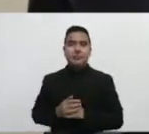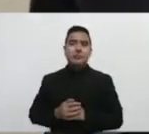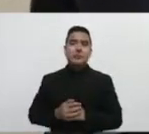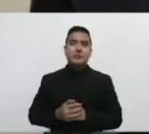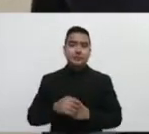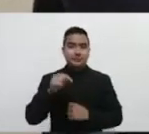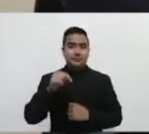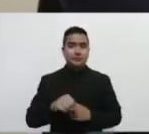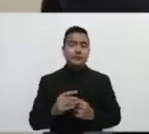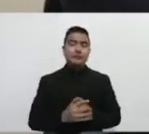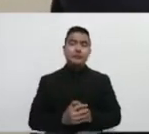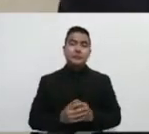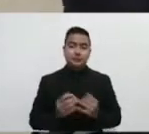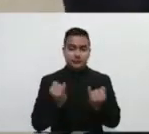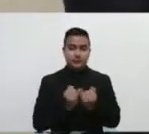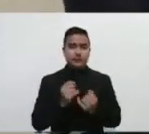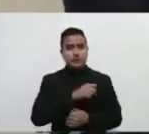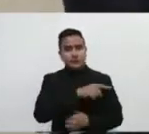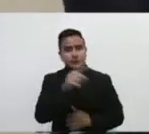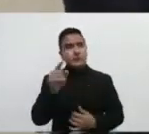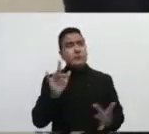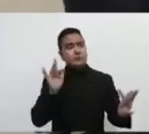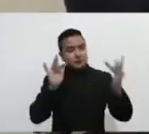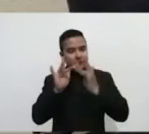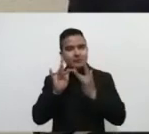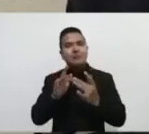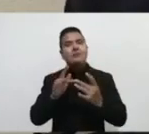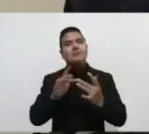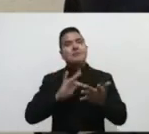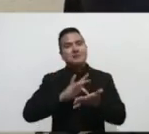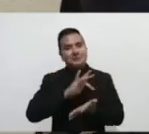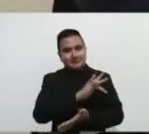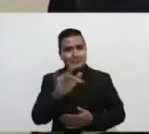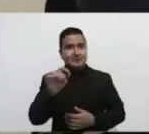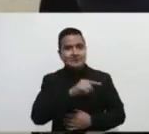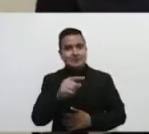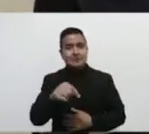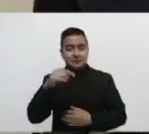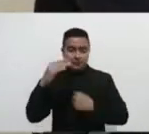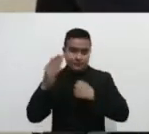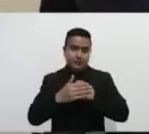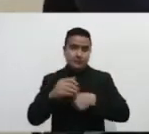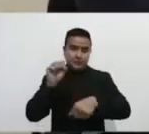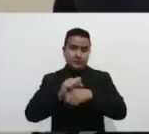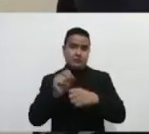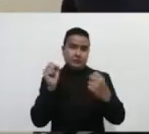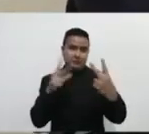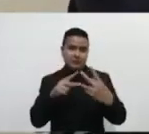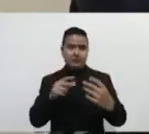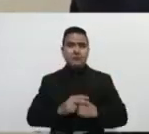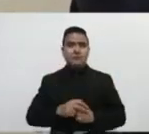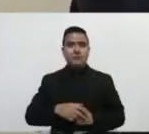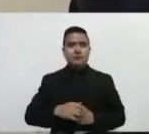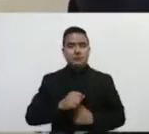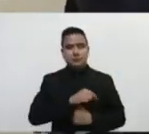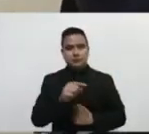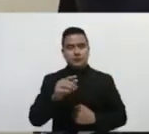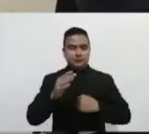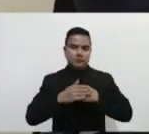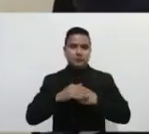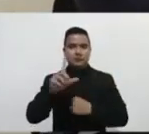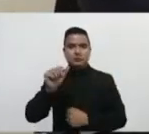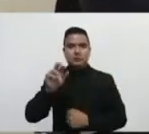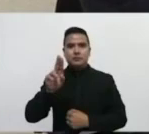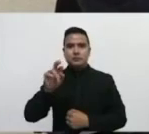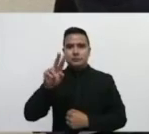su presencia. Interesantísimo el tema que tratamos el día de hoy. Y gracias a quienes nos hicieron el favor de